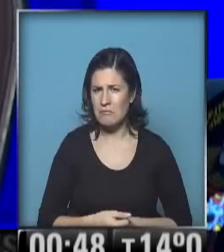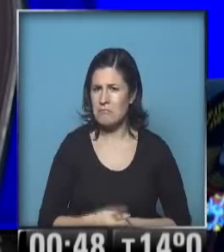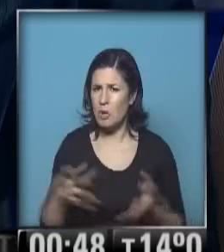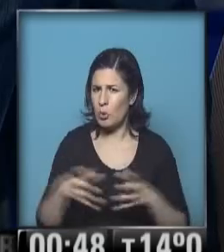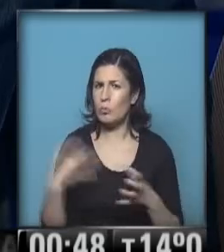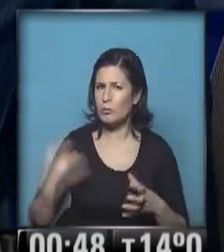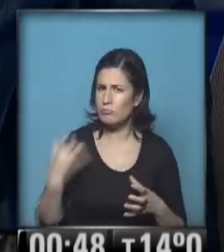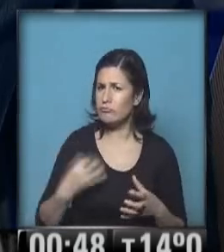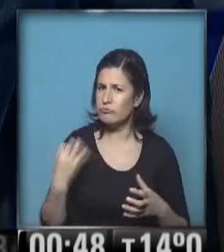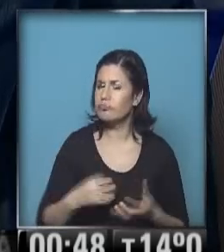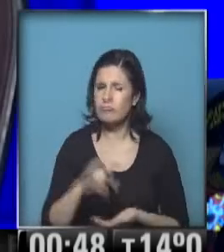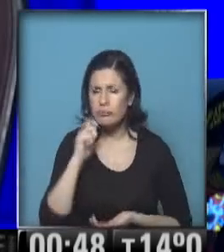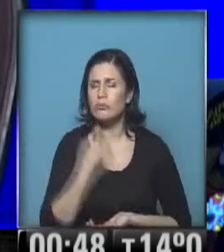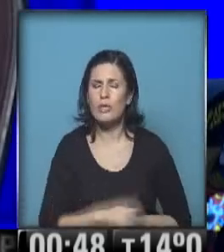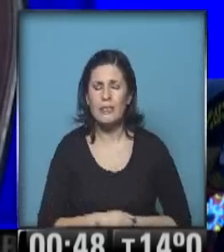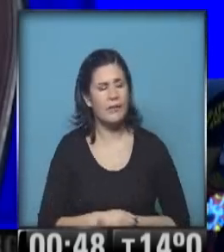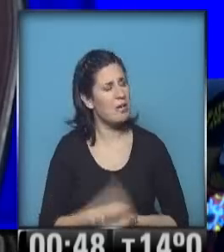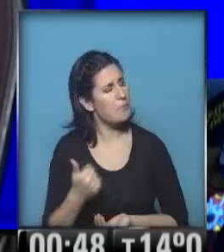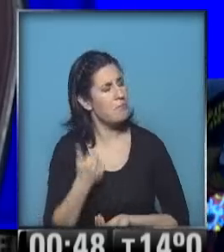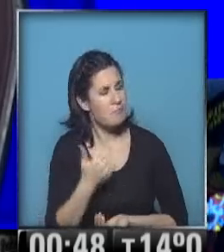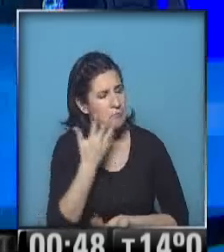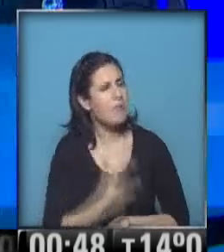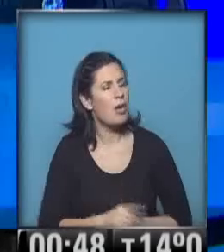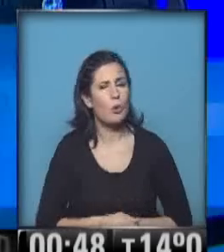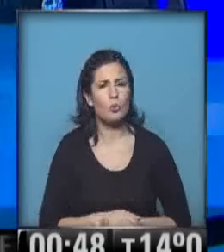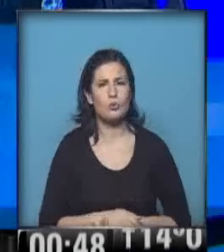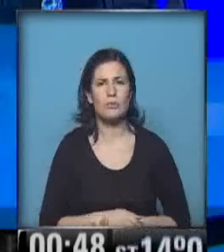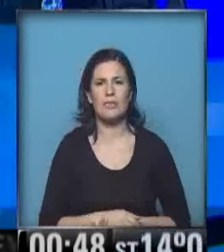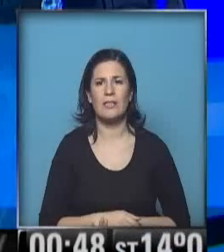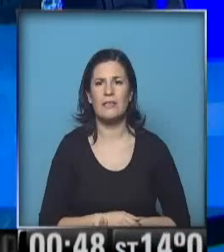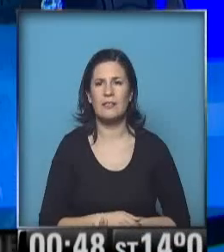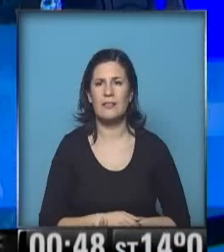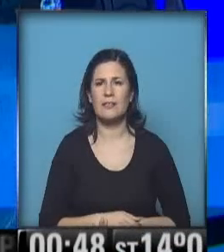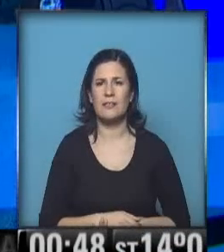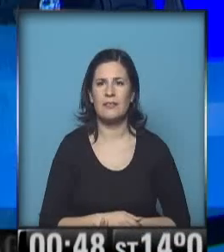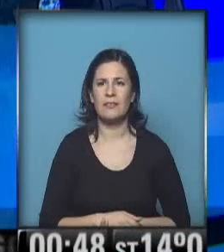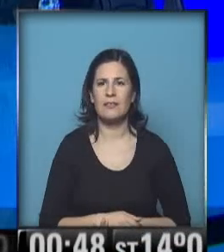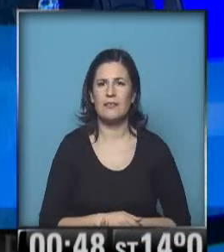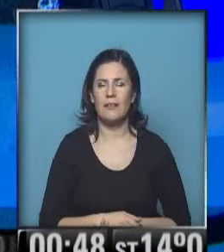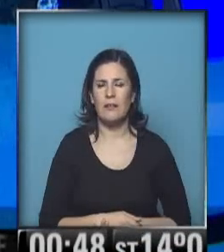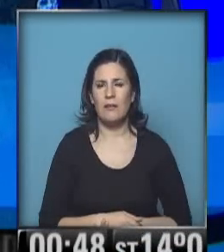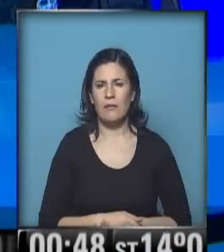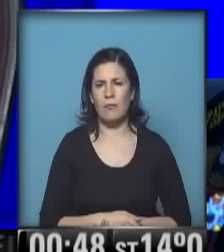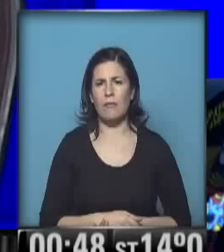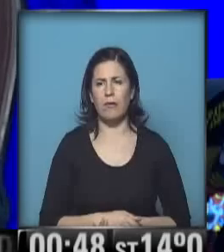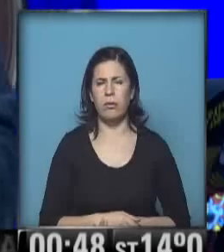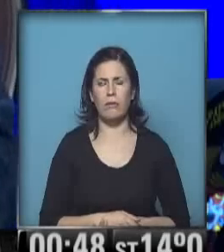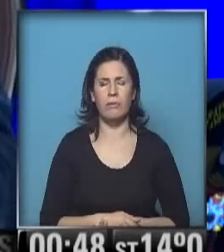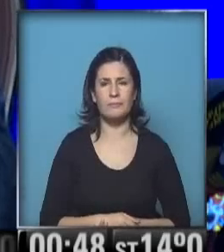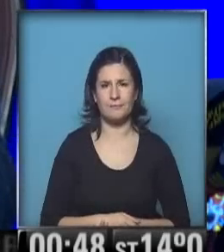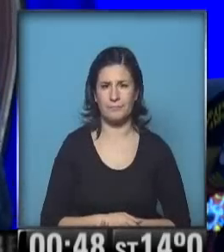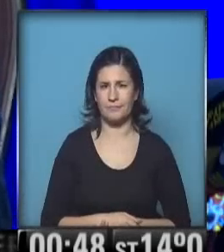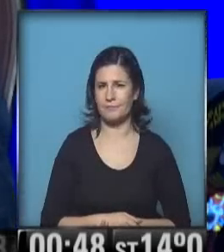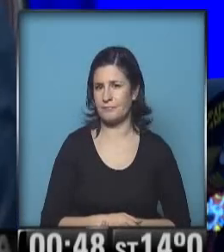bien. Sexy Distortion, ¿qué me tal? Me gusta, sí, está bien. Lindo. Me pareció una linda etiqueta. Definición. Odio